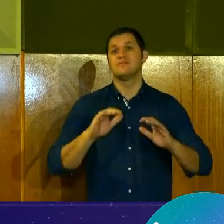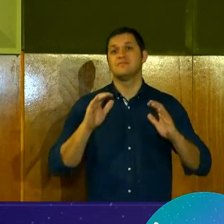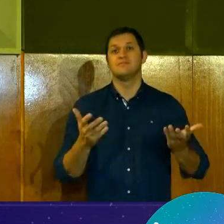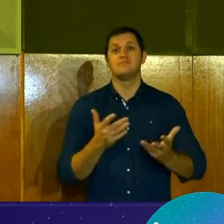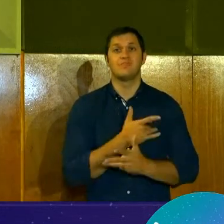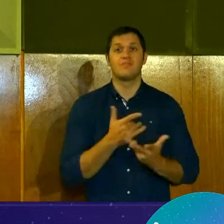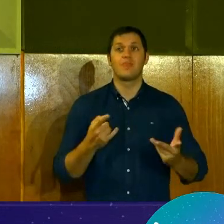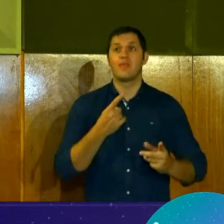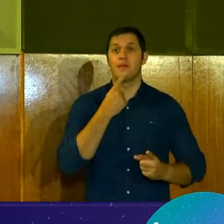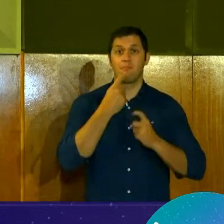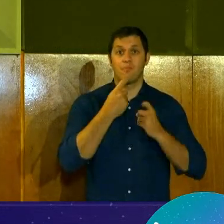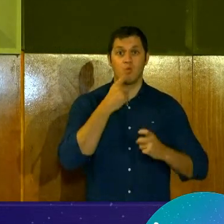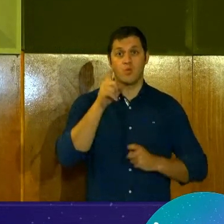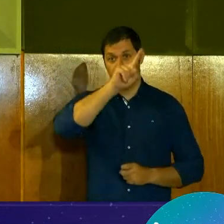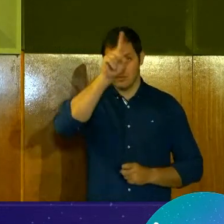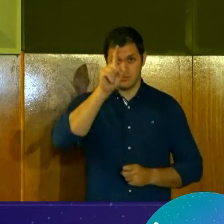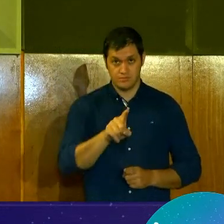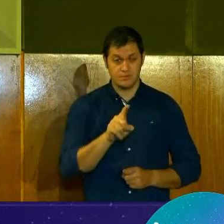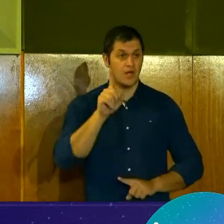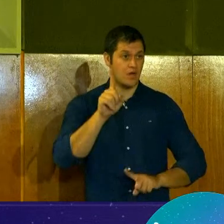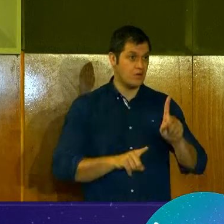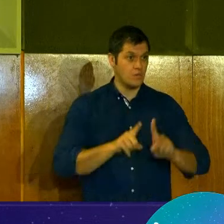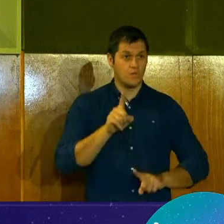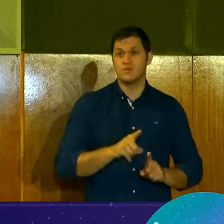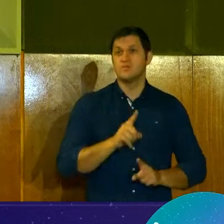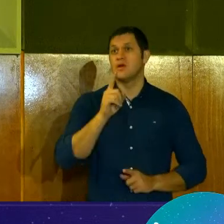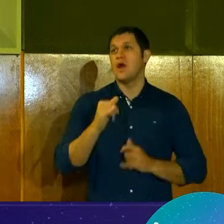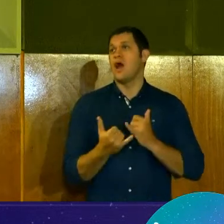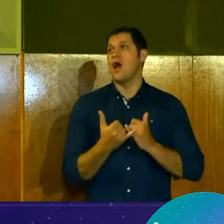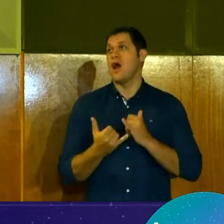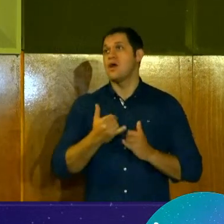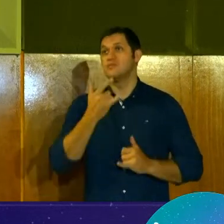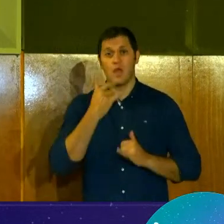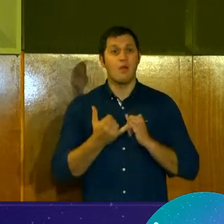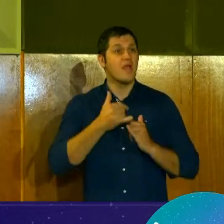muchas gracias y hélices por tu charla